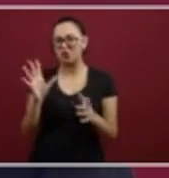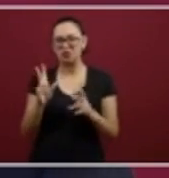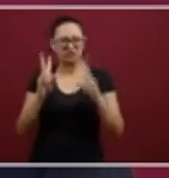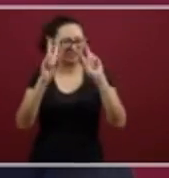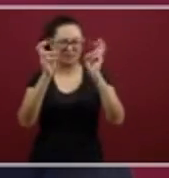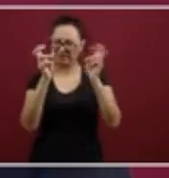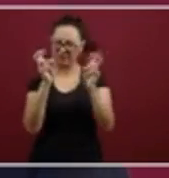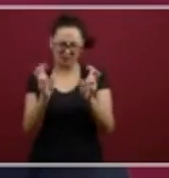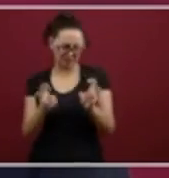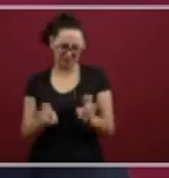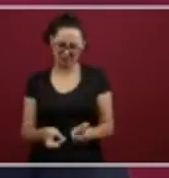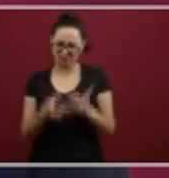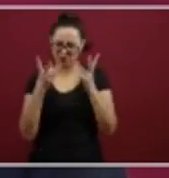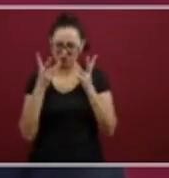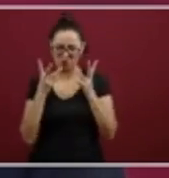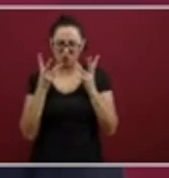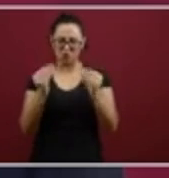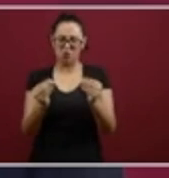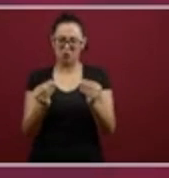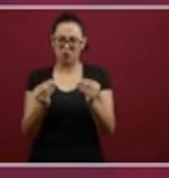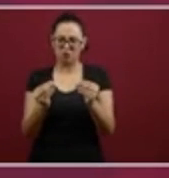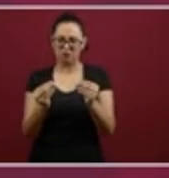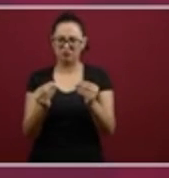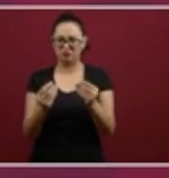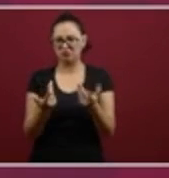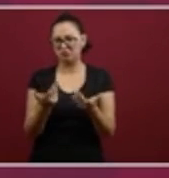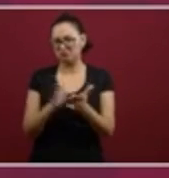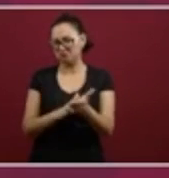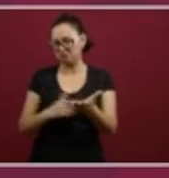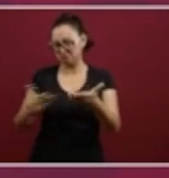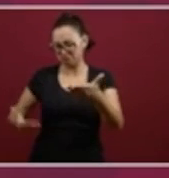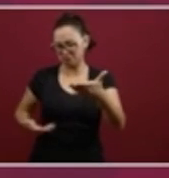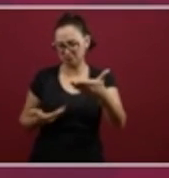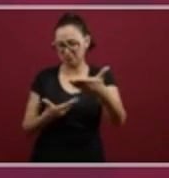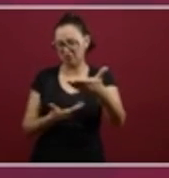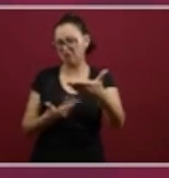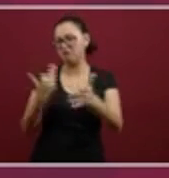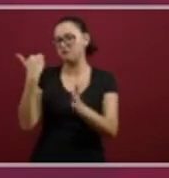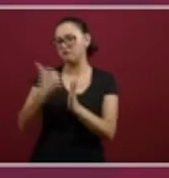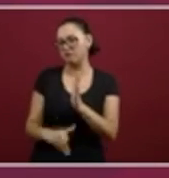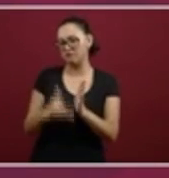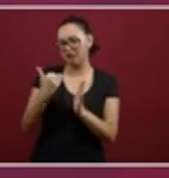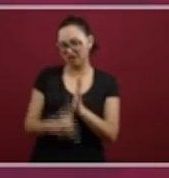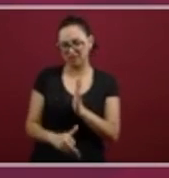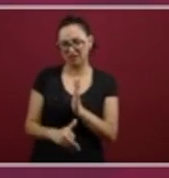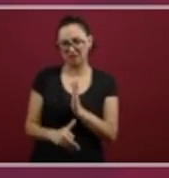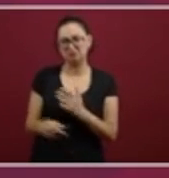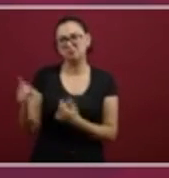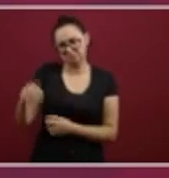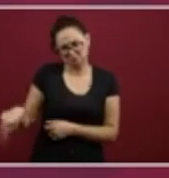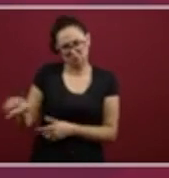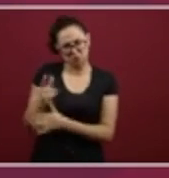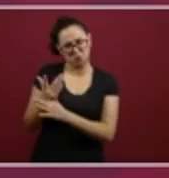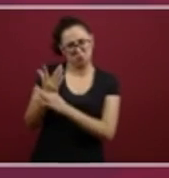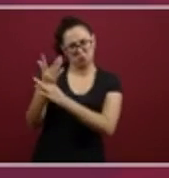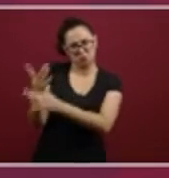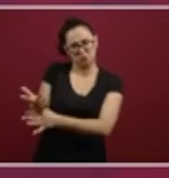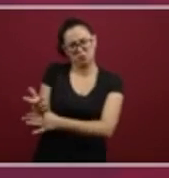temas los que no se incluyen en este documento. Ellos mismos así lo